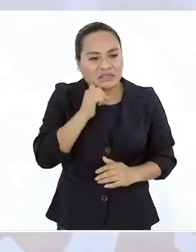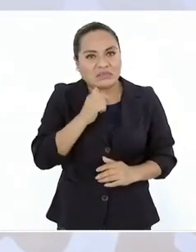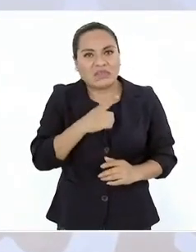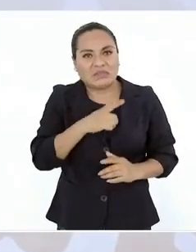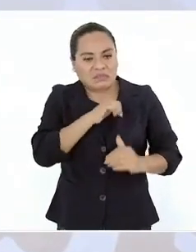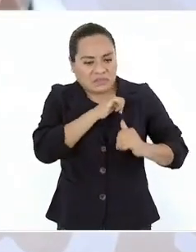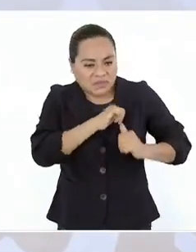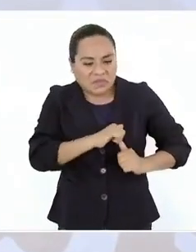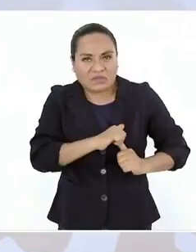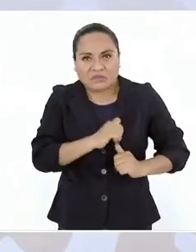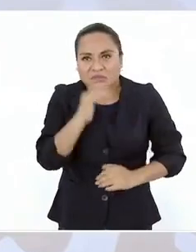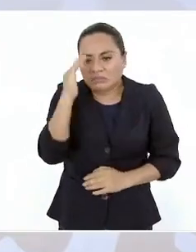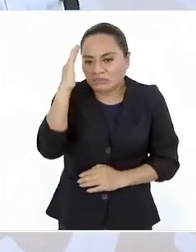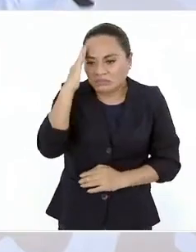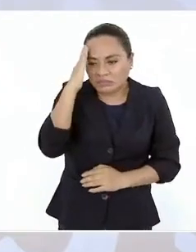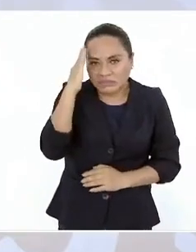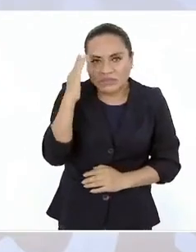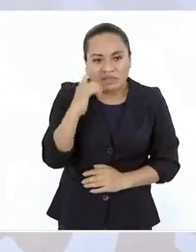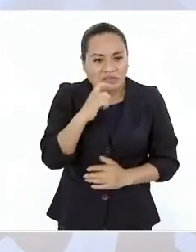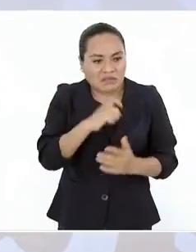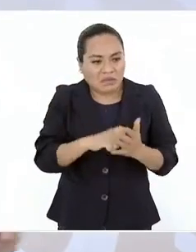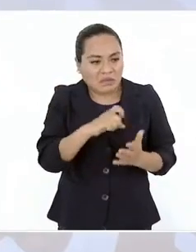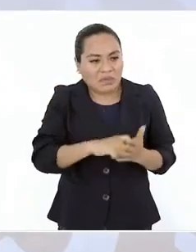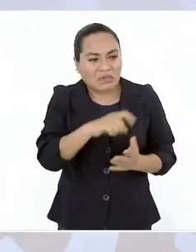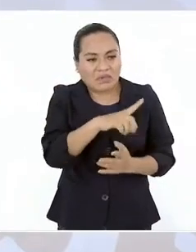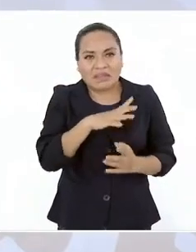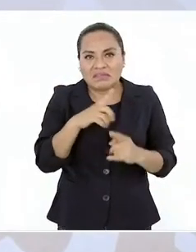Ellos compraban un cerro,